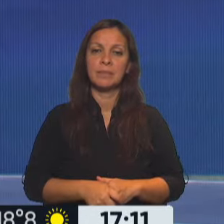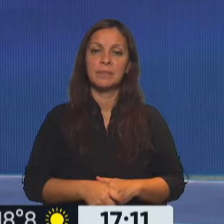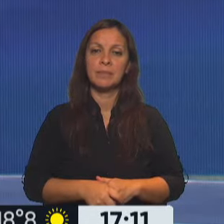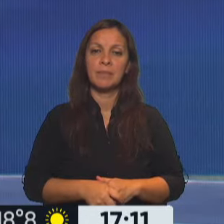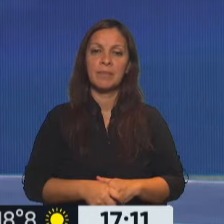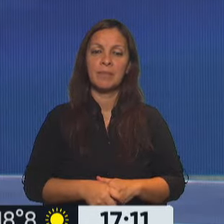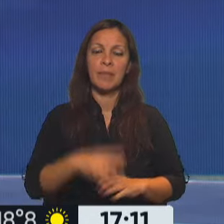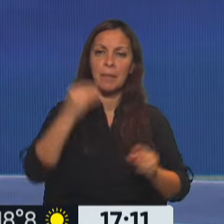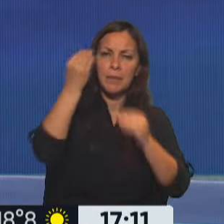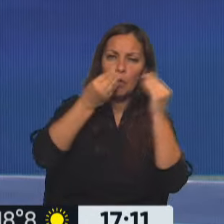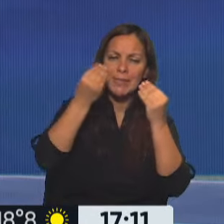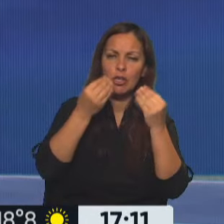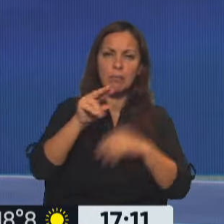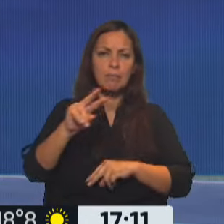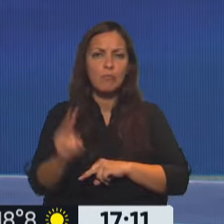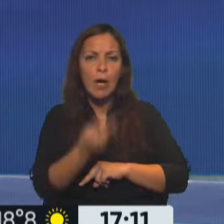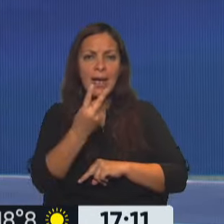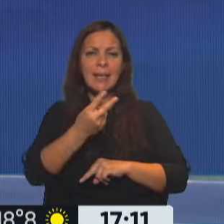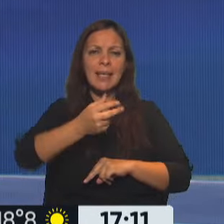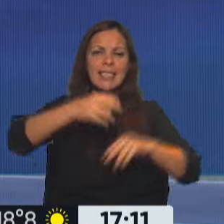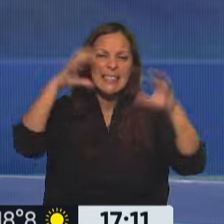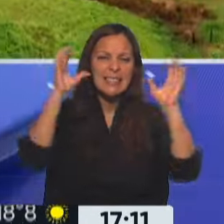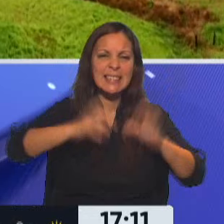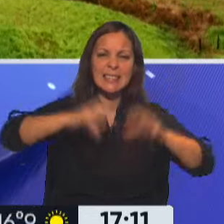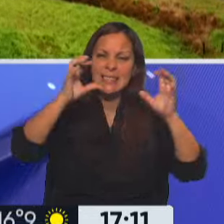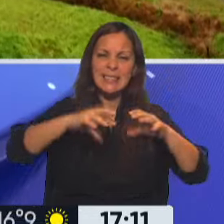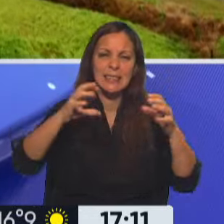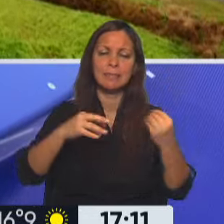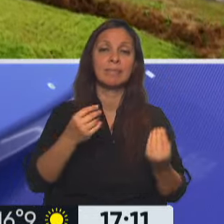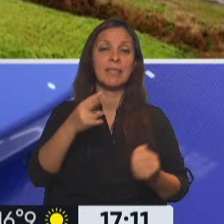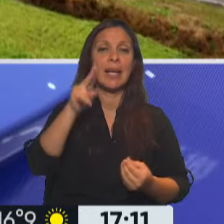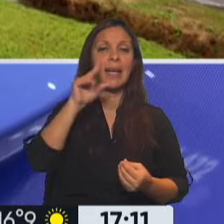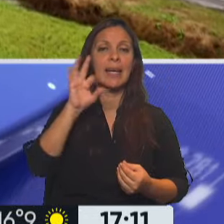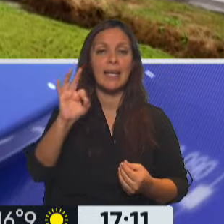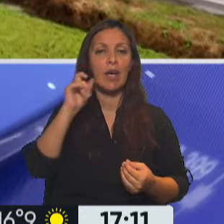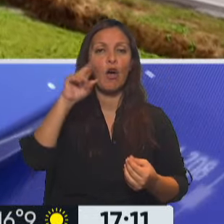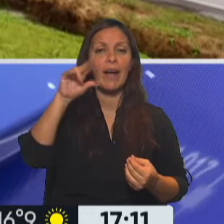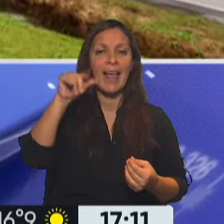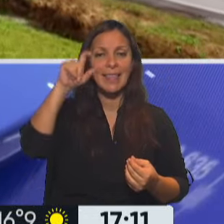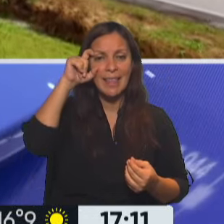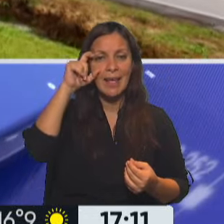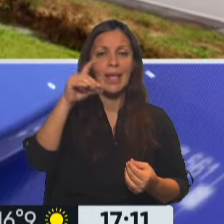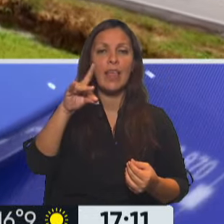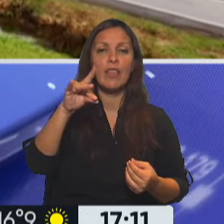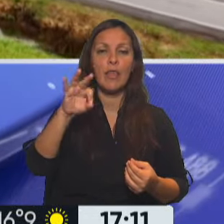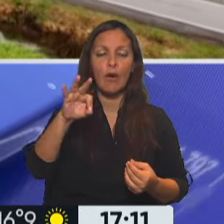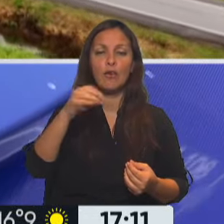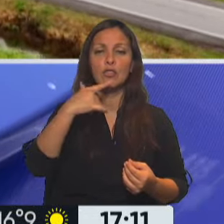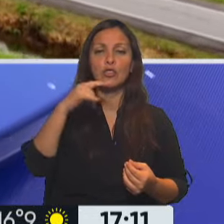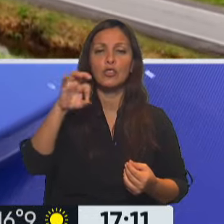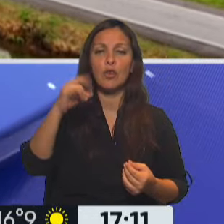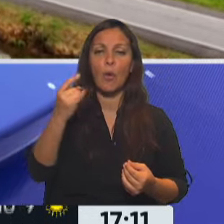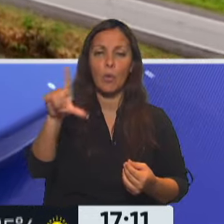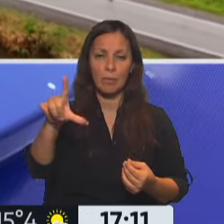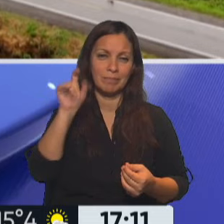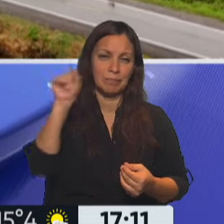Preocupación, muerte y fuertes lluvias en el estado brasilero de Río Grande do Sul. Allí, en este momento,